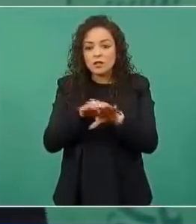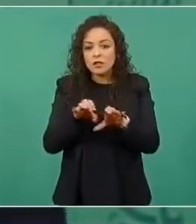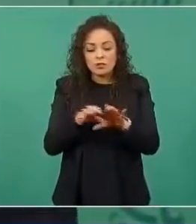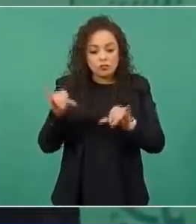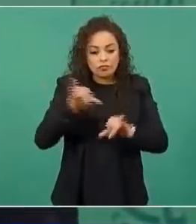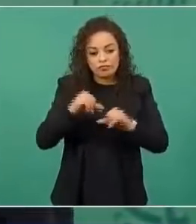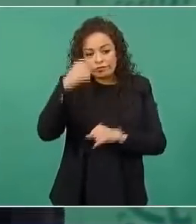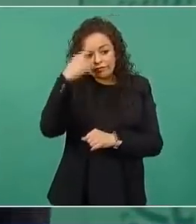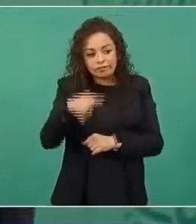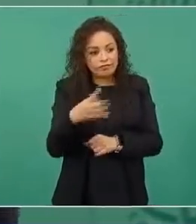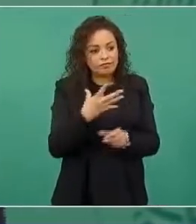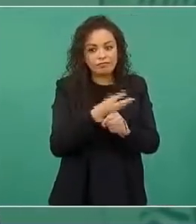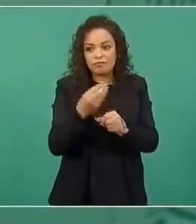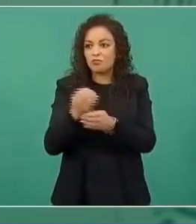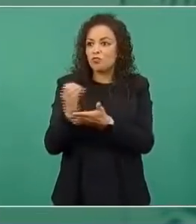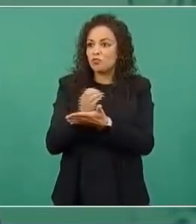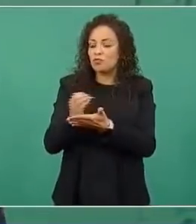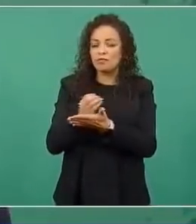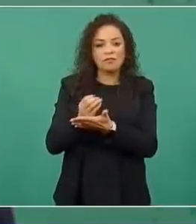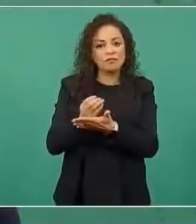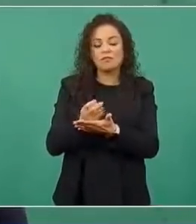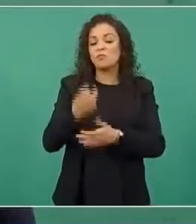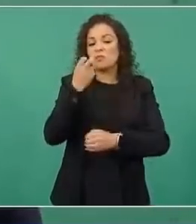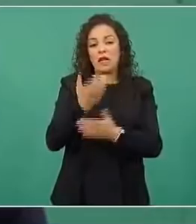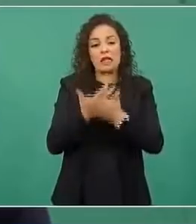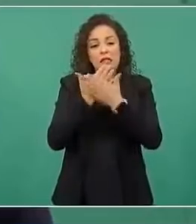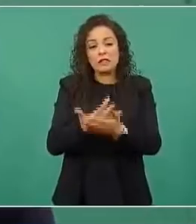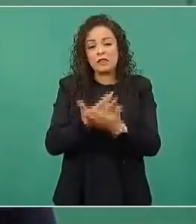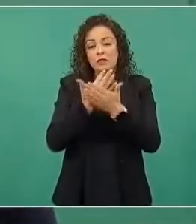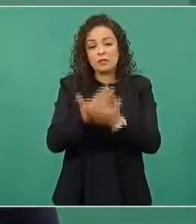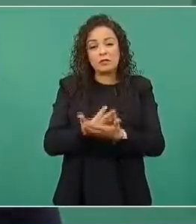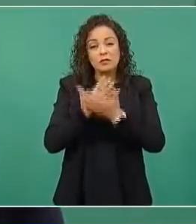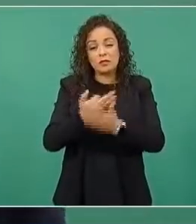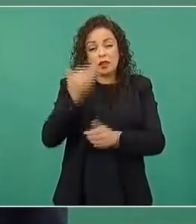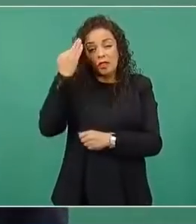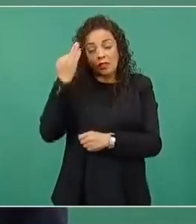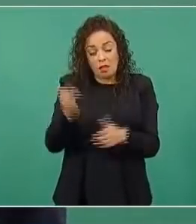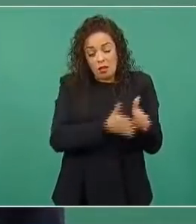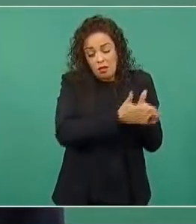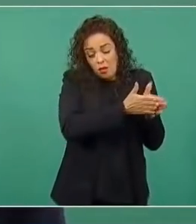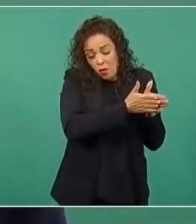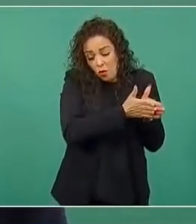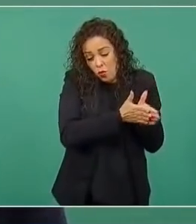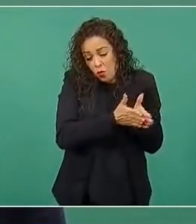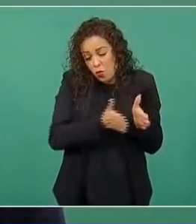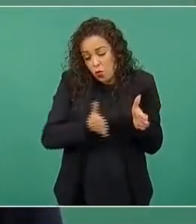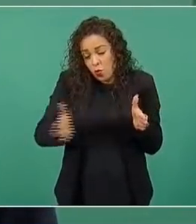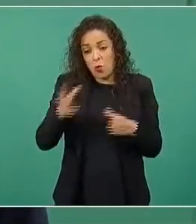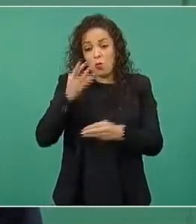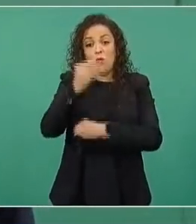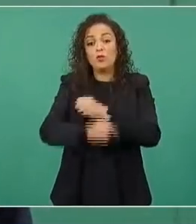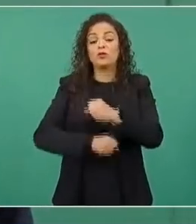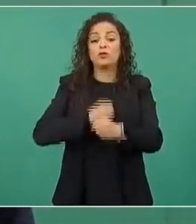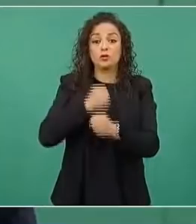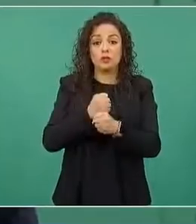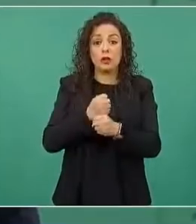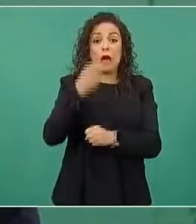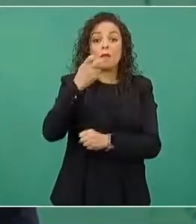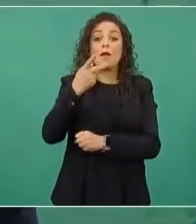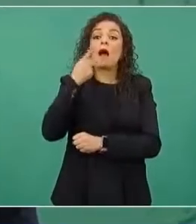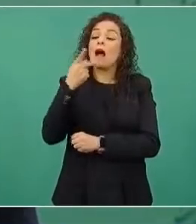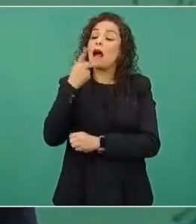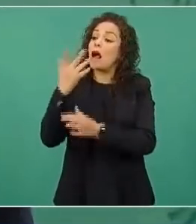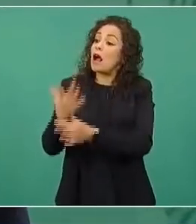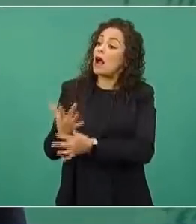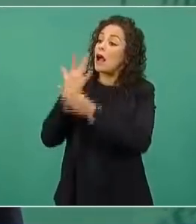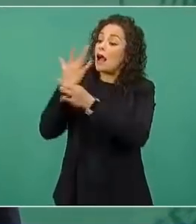pasar muchísimo tiempo. Por eso, cuando hablan de civilización, y si pensamos que